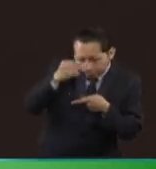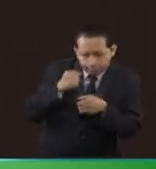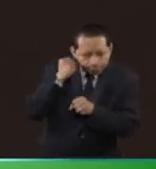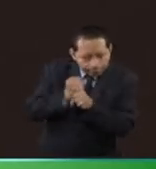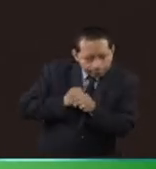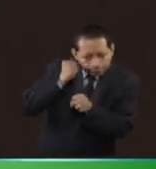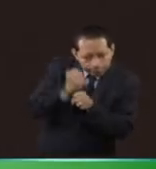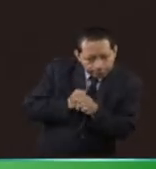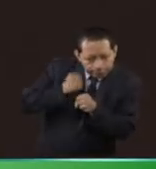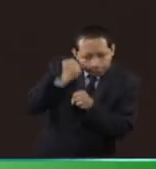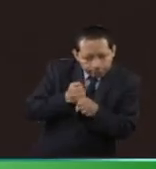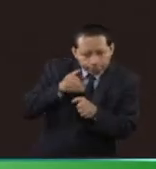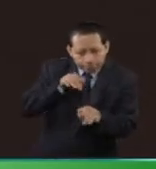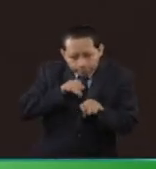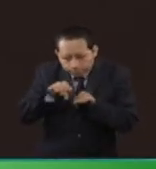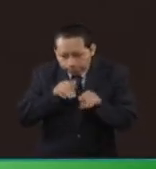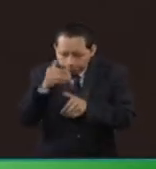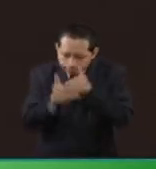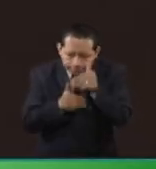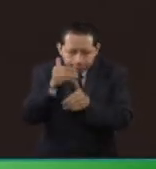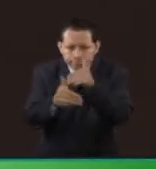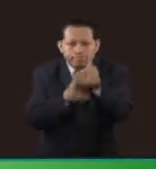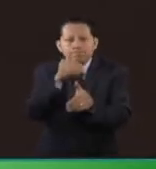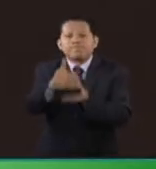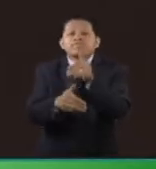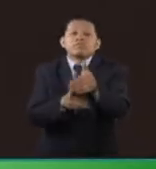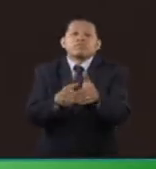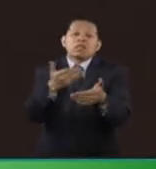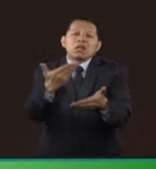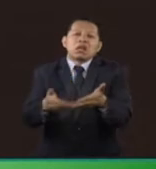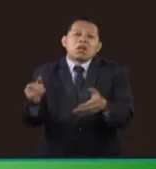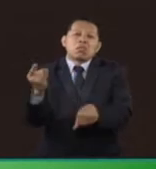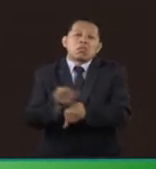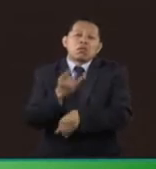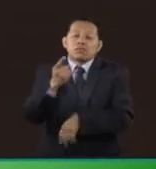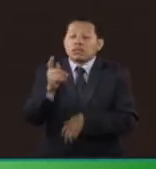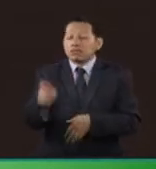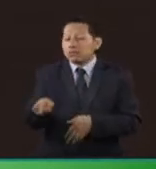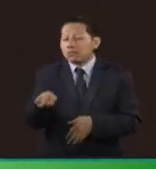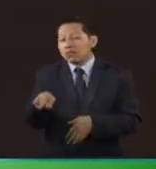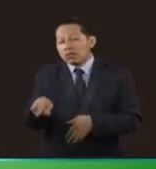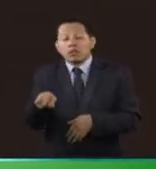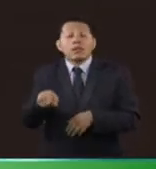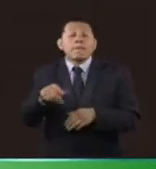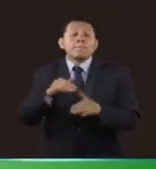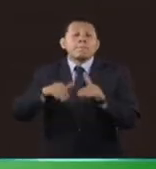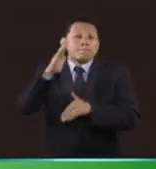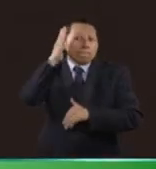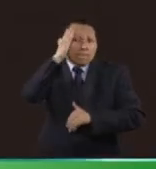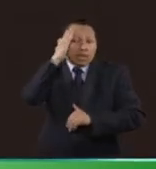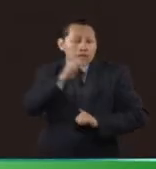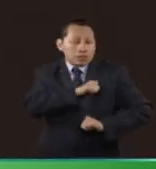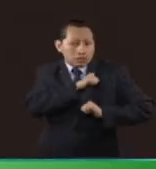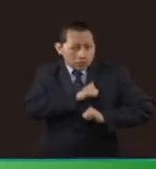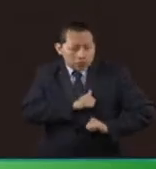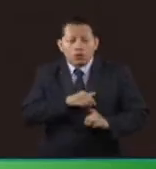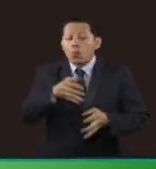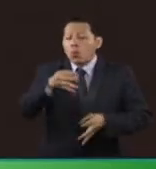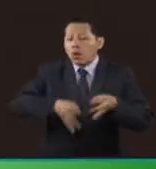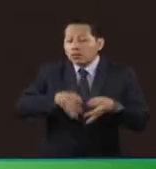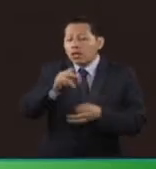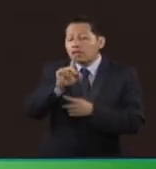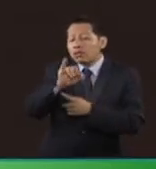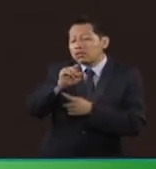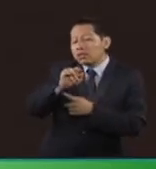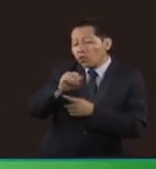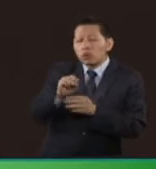a donde hoy se encontraban. Estos magistrados, magistradas y jueces y juezas de distrito han sido despedidos